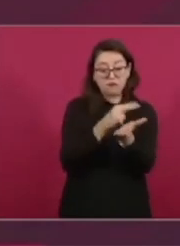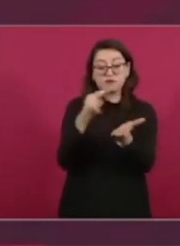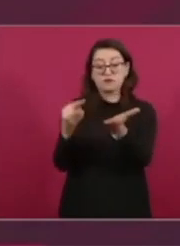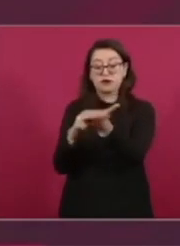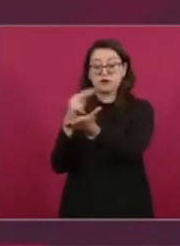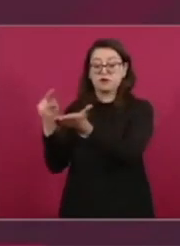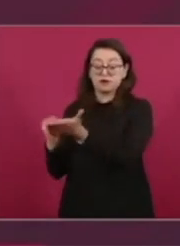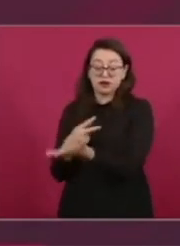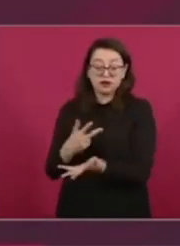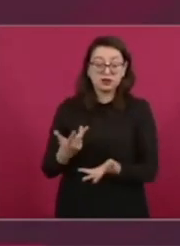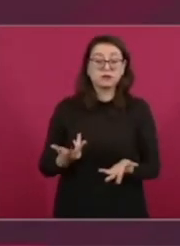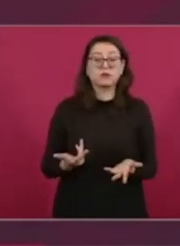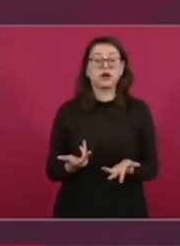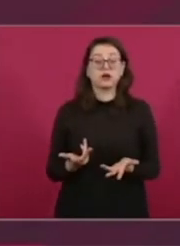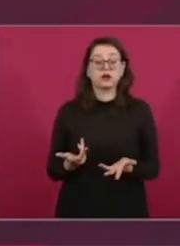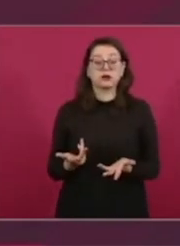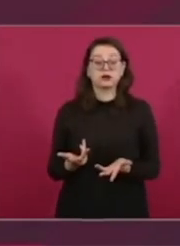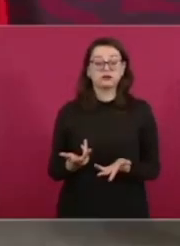ellos